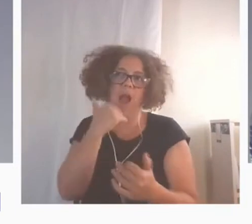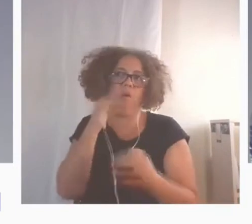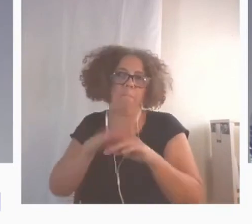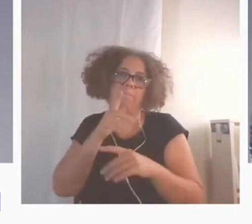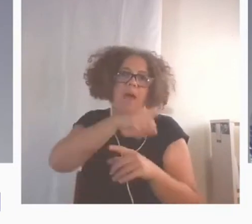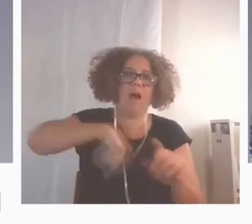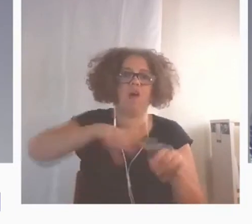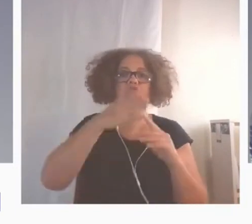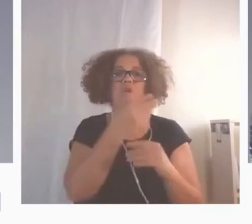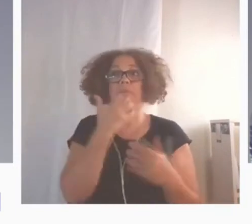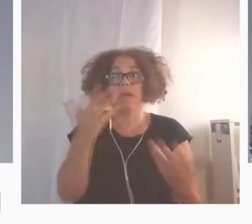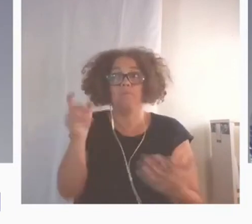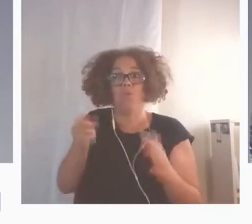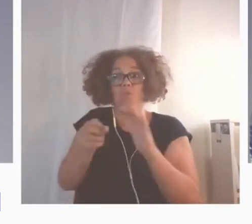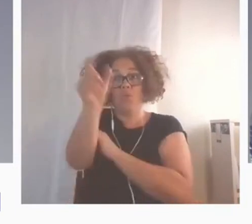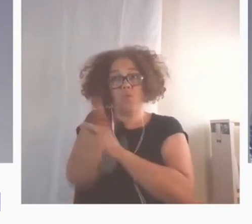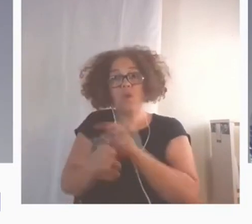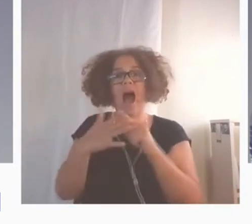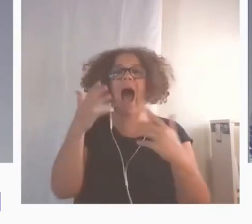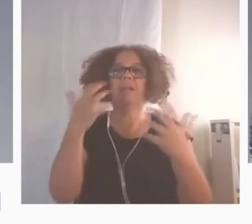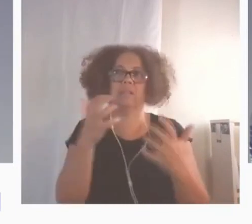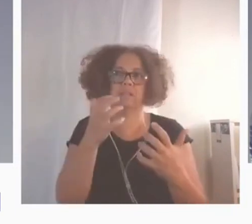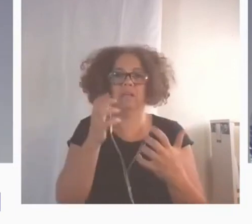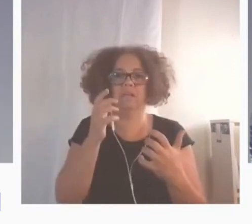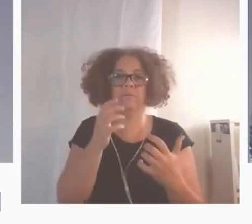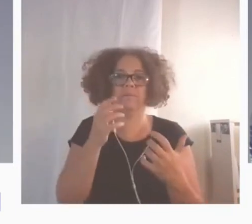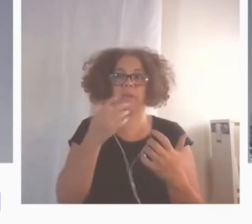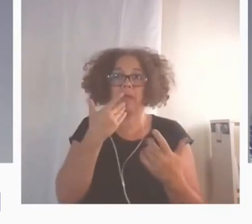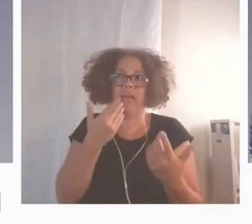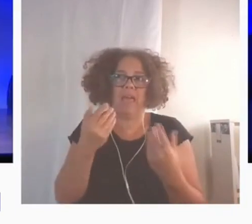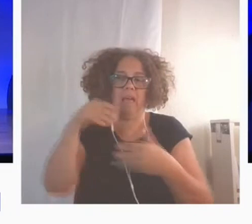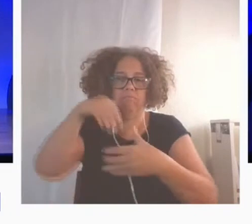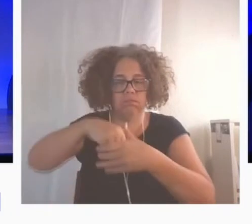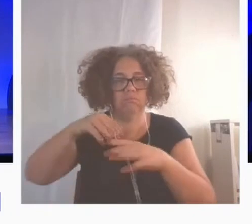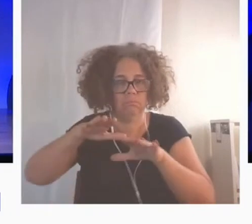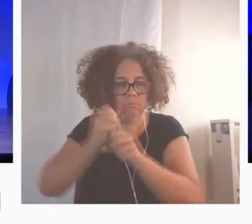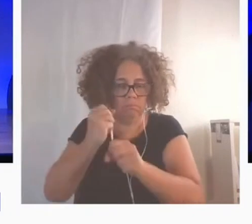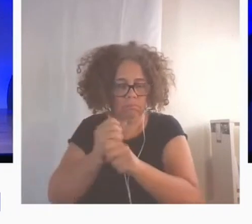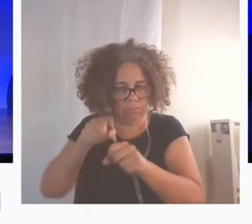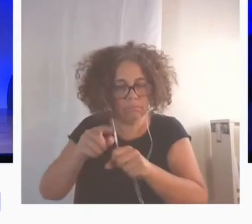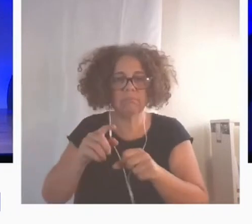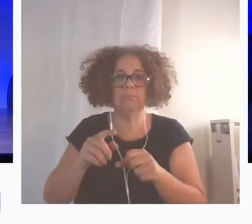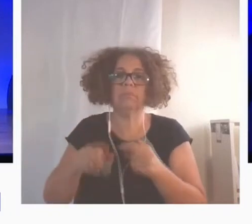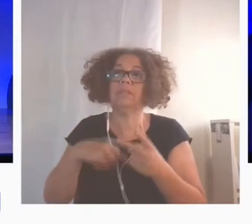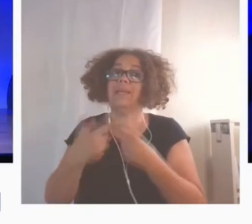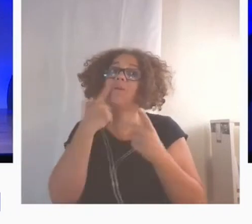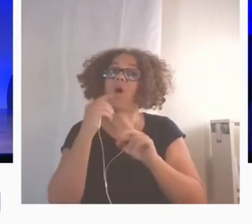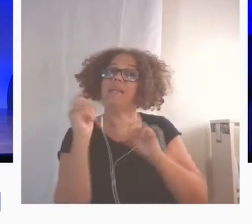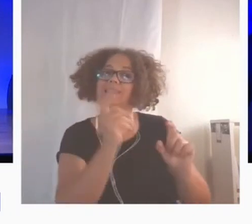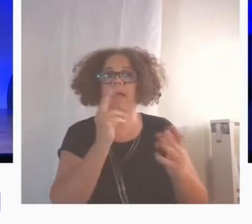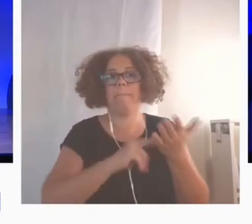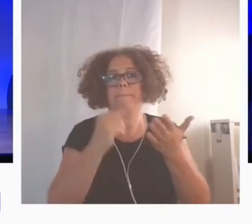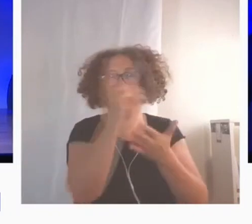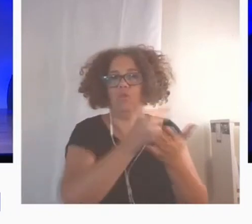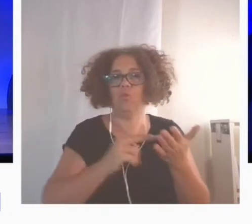un artista, y ahora tenemos también en las escuelas un artista residente y que lo enseña pintura, escultura, lo que